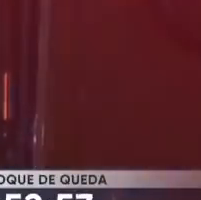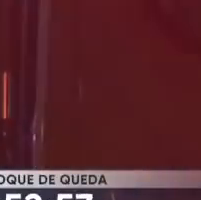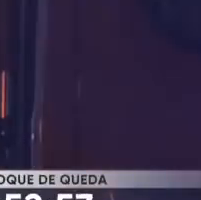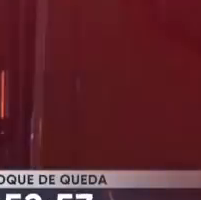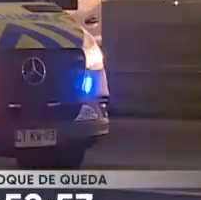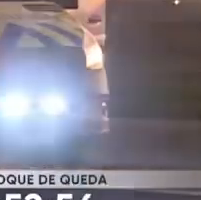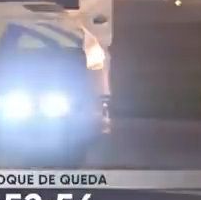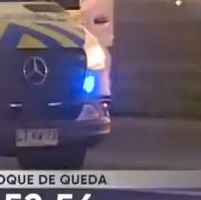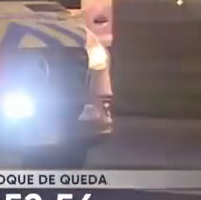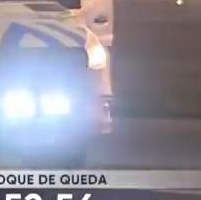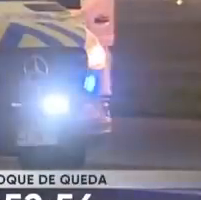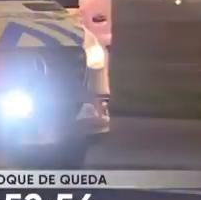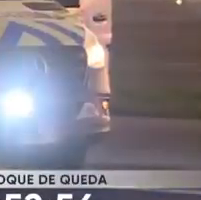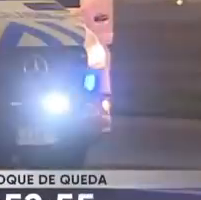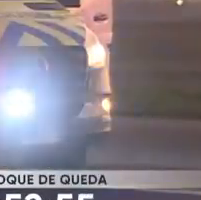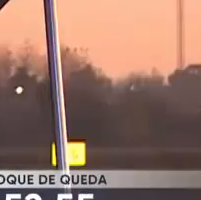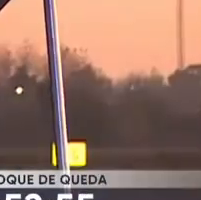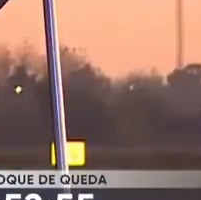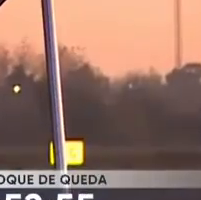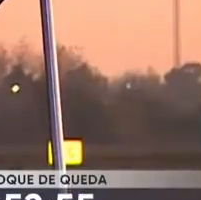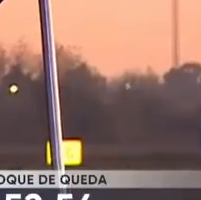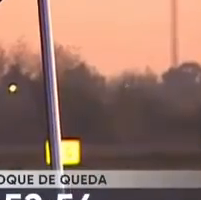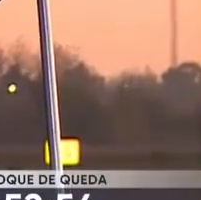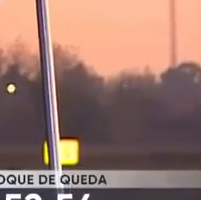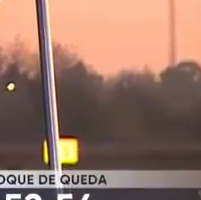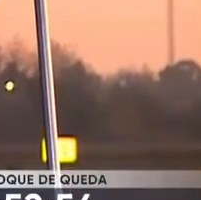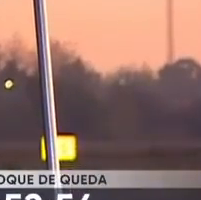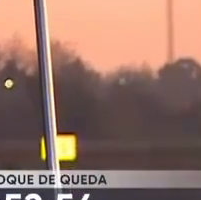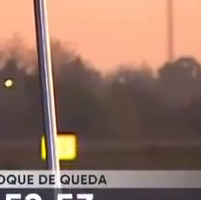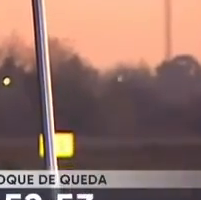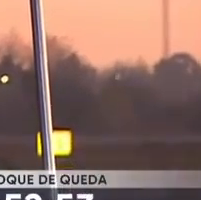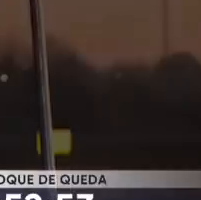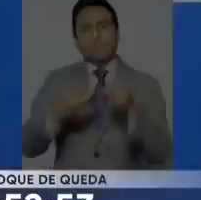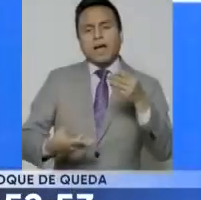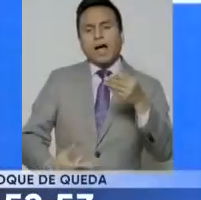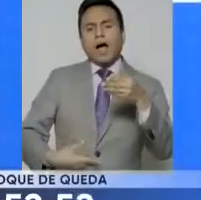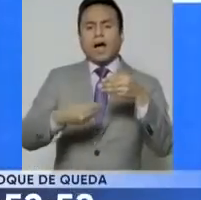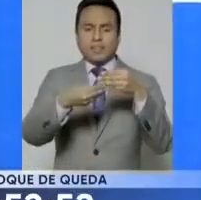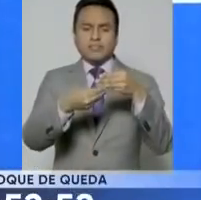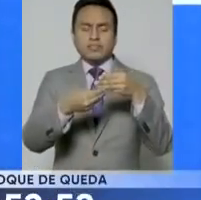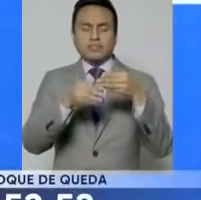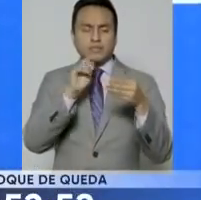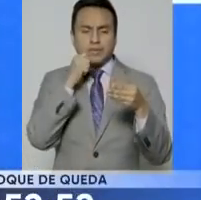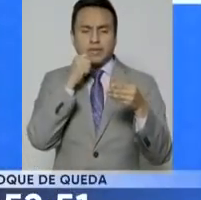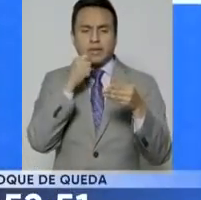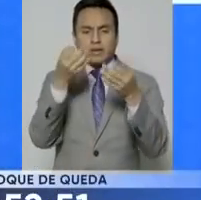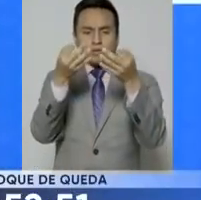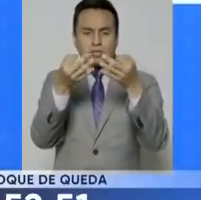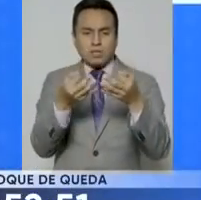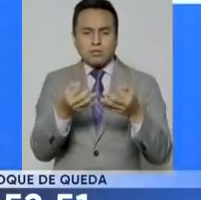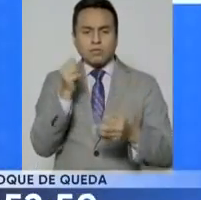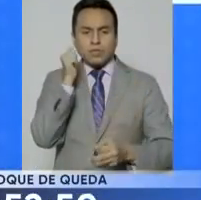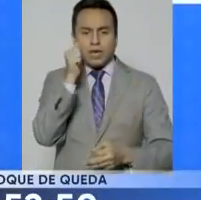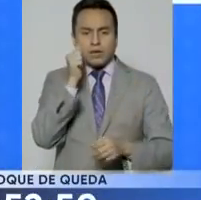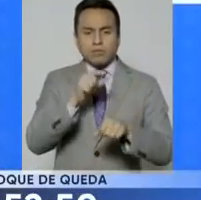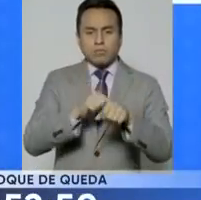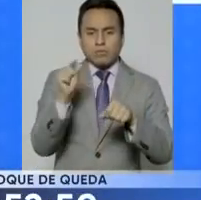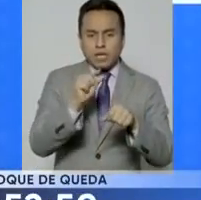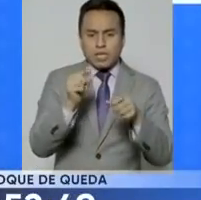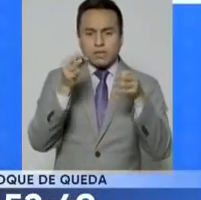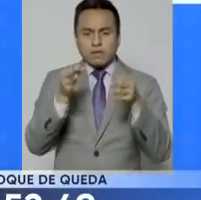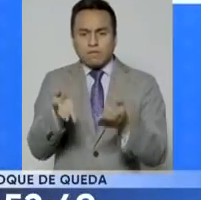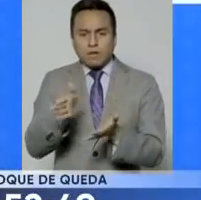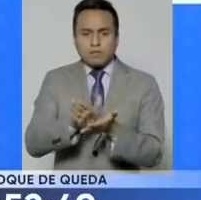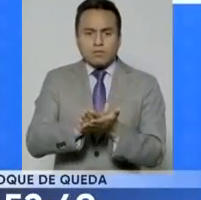19 complementando así la información que se entrega día a día nuestro conteo diario que es provisional de fallecidos